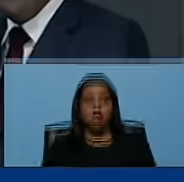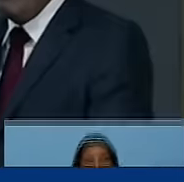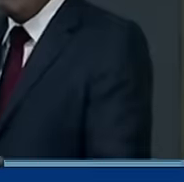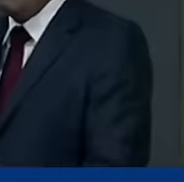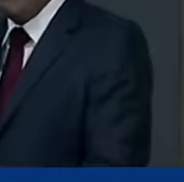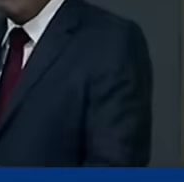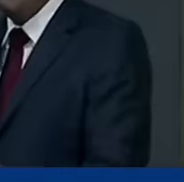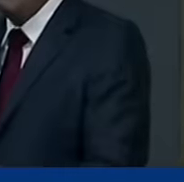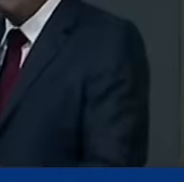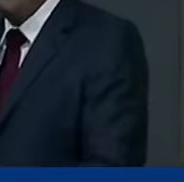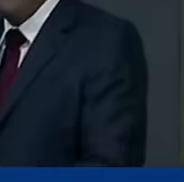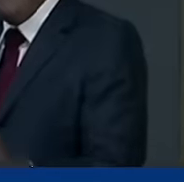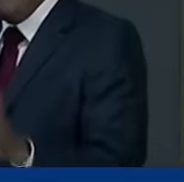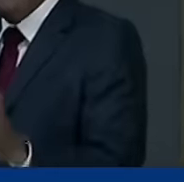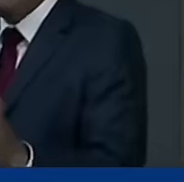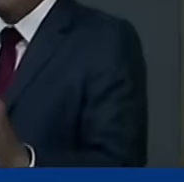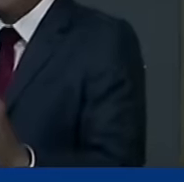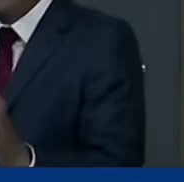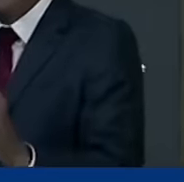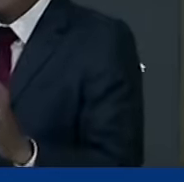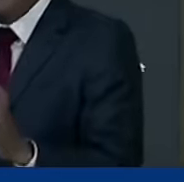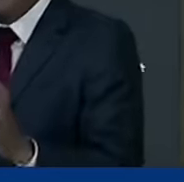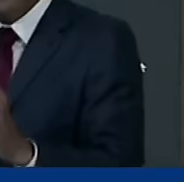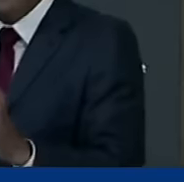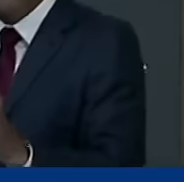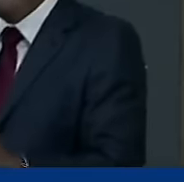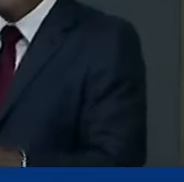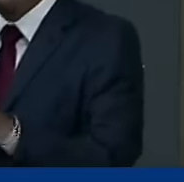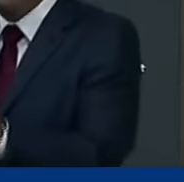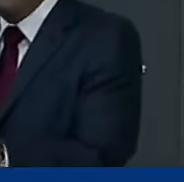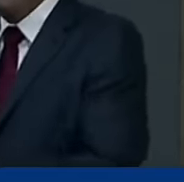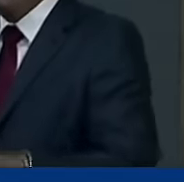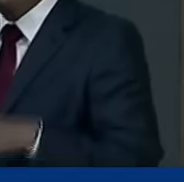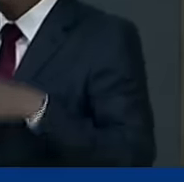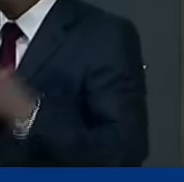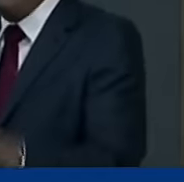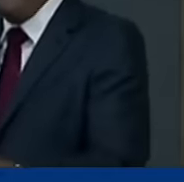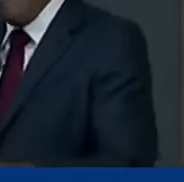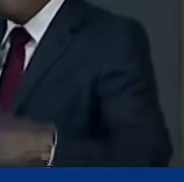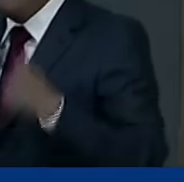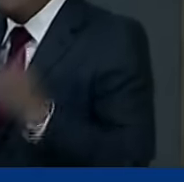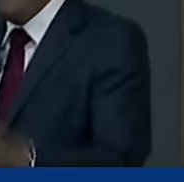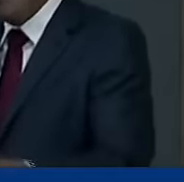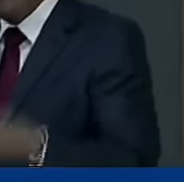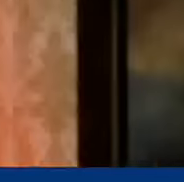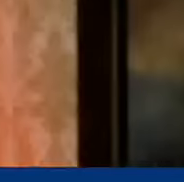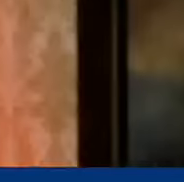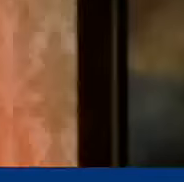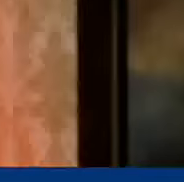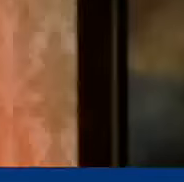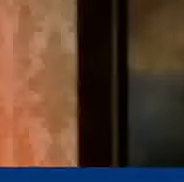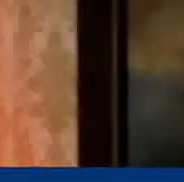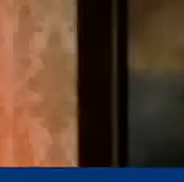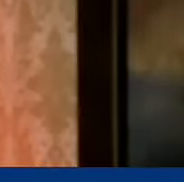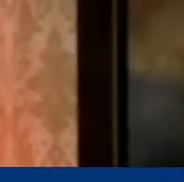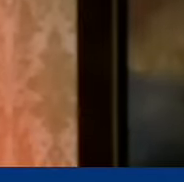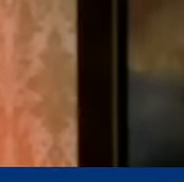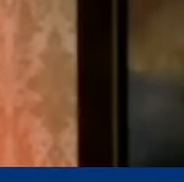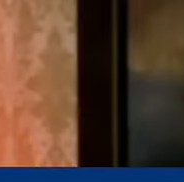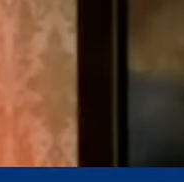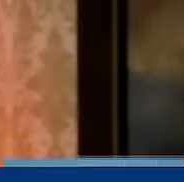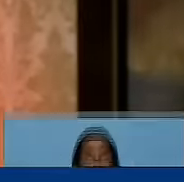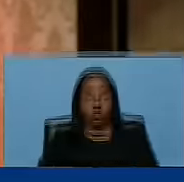convierte eso en la opinión mayoritaria. Es una verdadera infestación por millones y millones